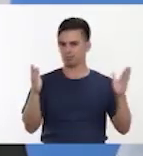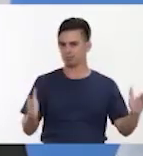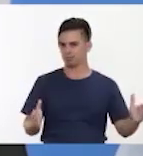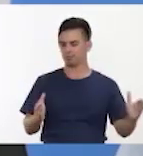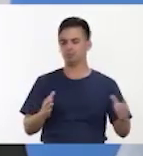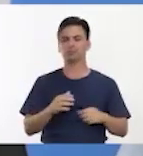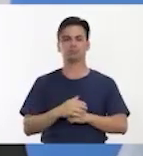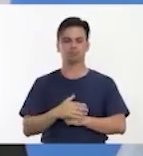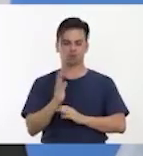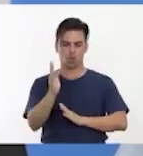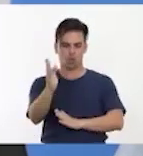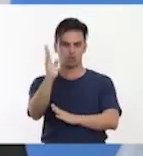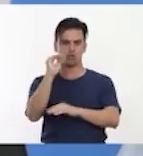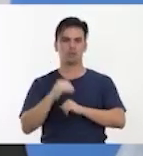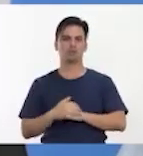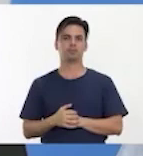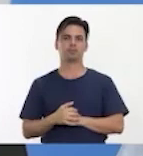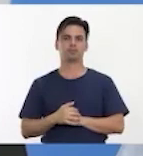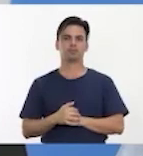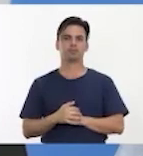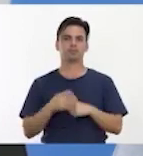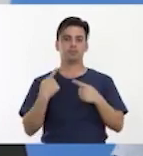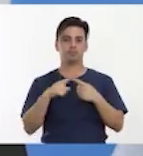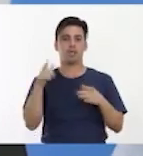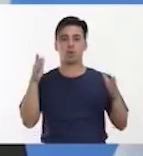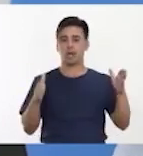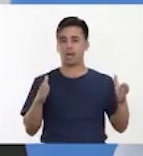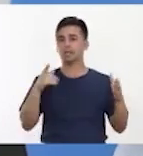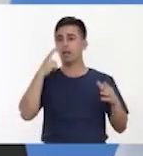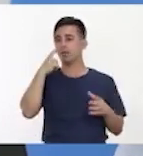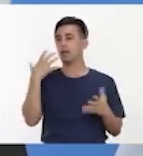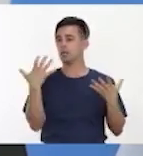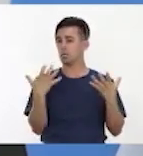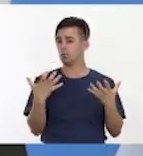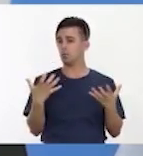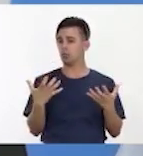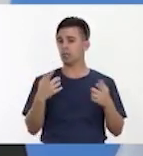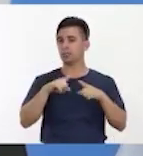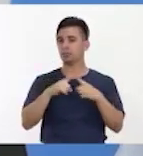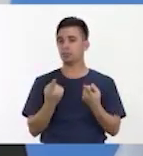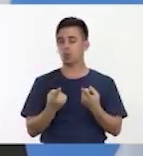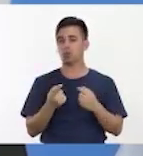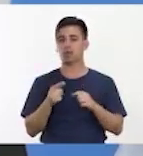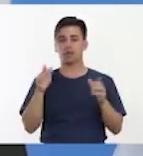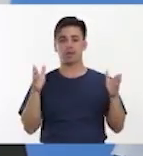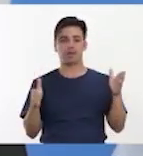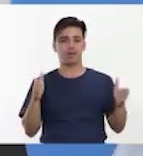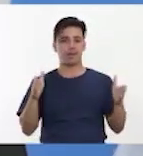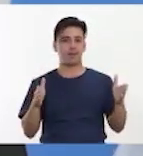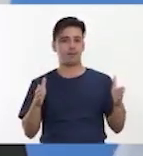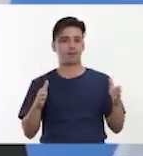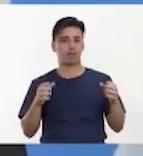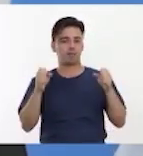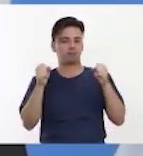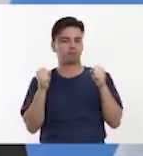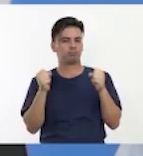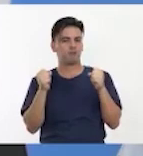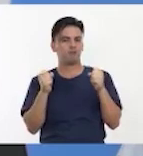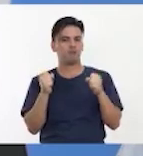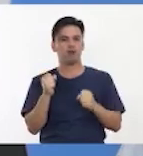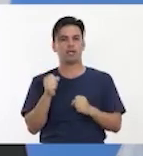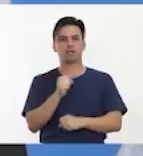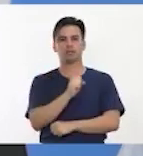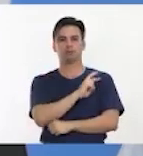veremos en el próximo encuentro, pero esta es una etapa importantísima porque es en la cual se va a